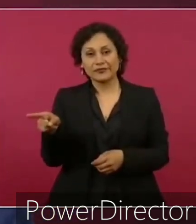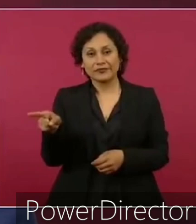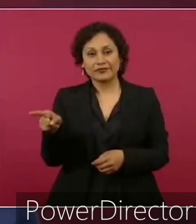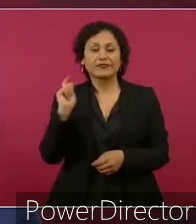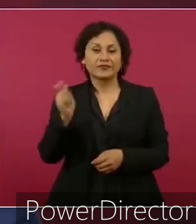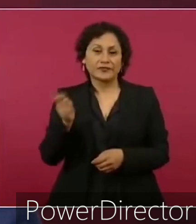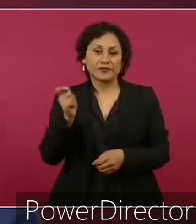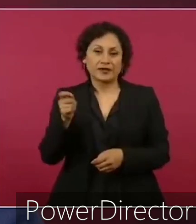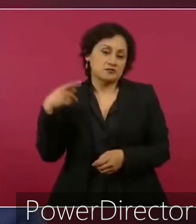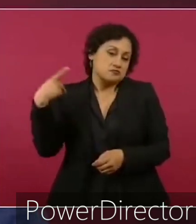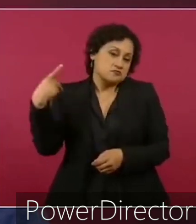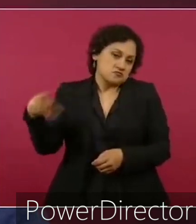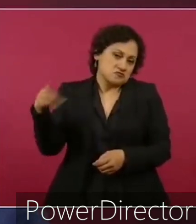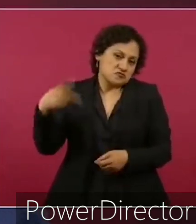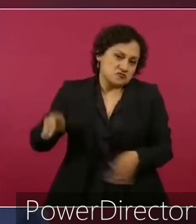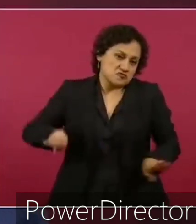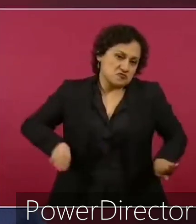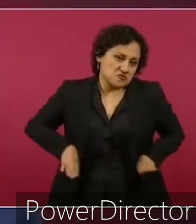del periodismo,